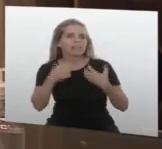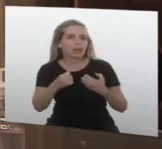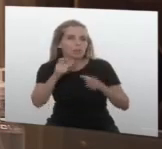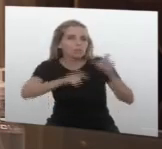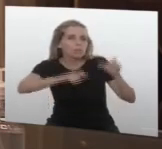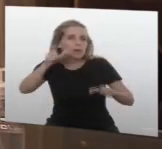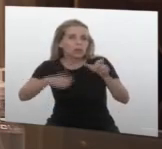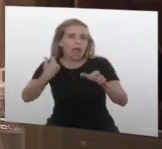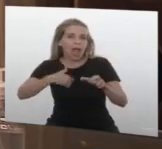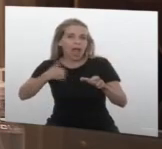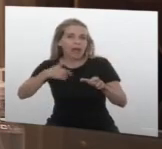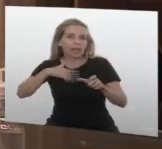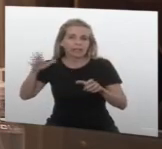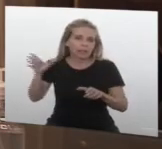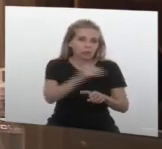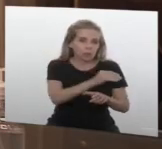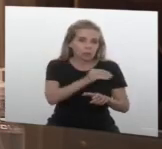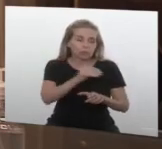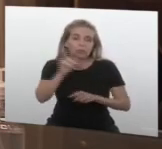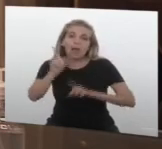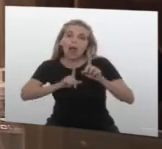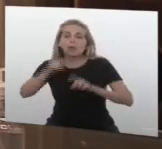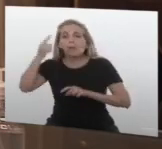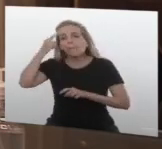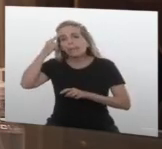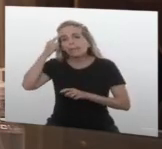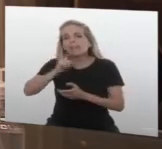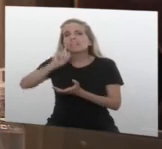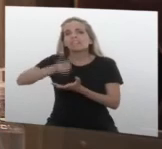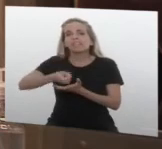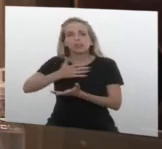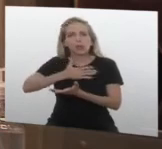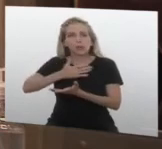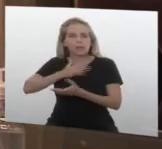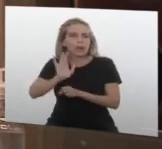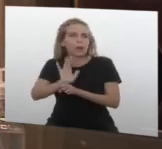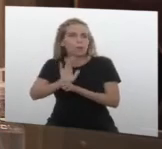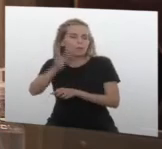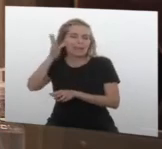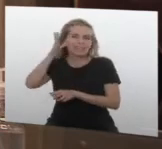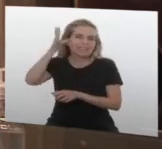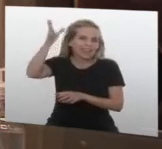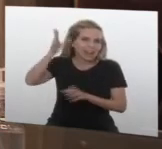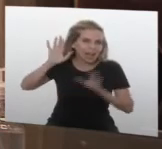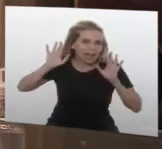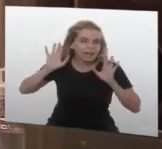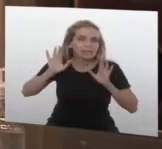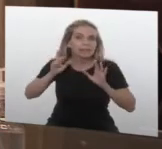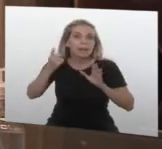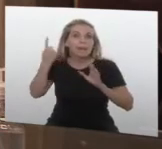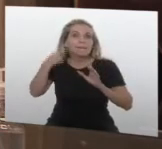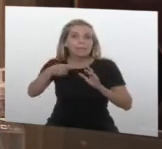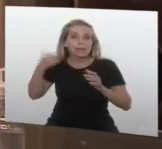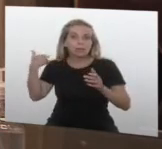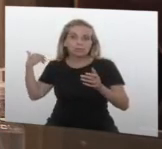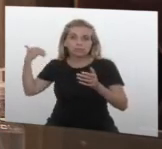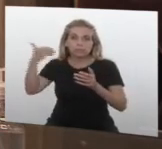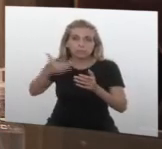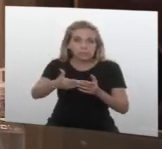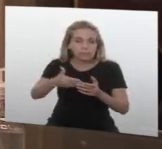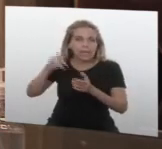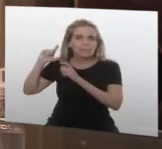cuidado que tengan que hacer ahora porque va a venir la segunda ola, no tengamos que